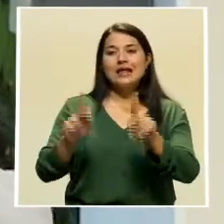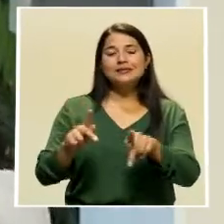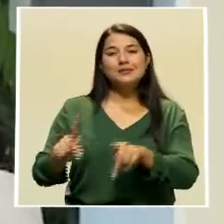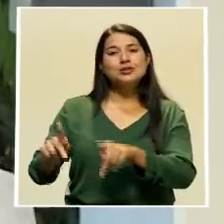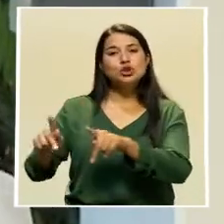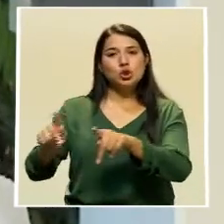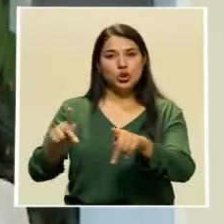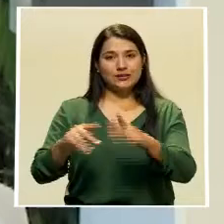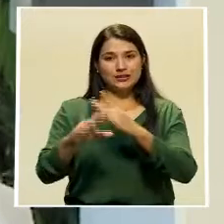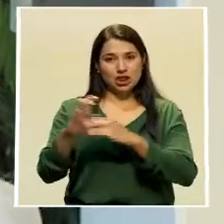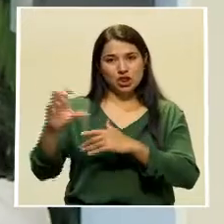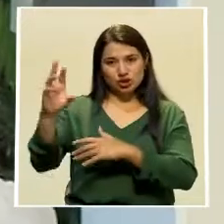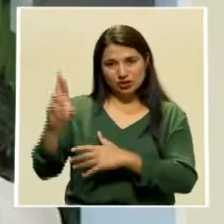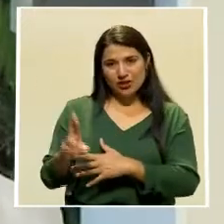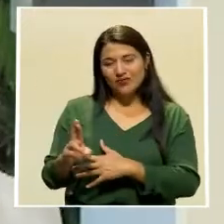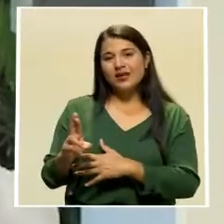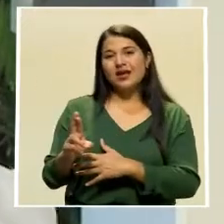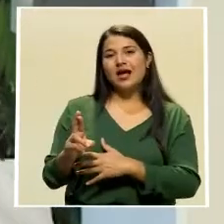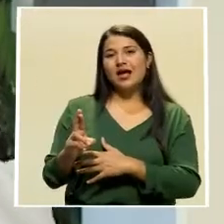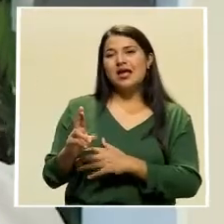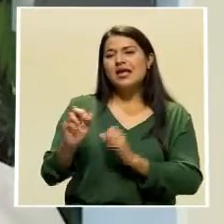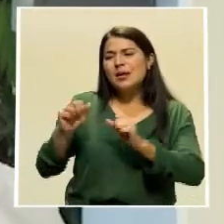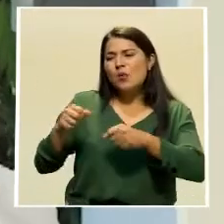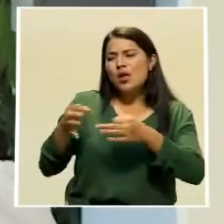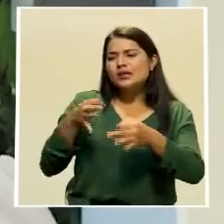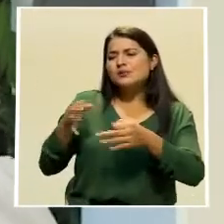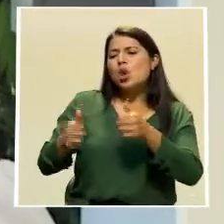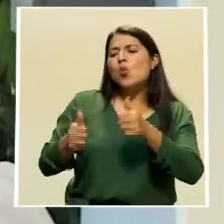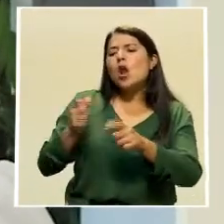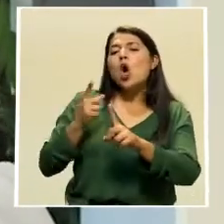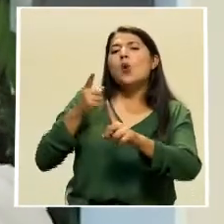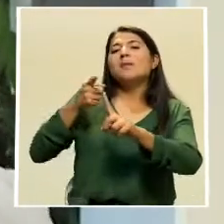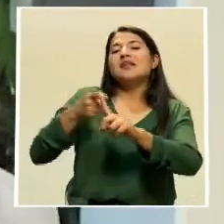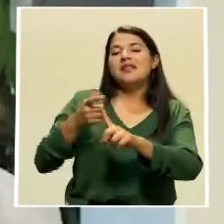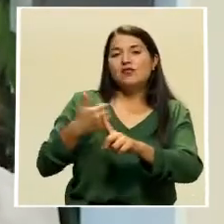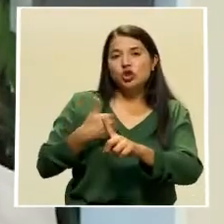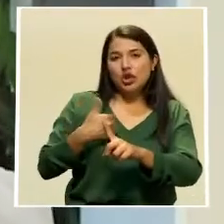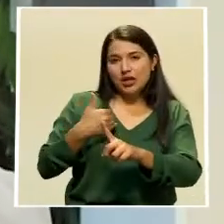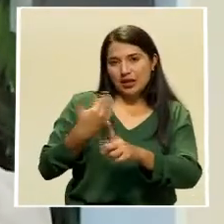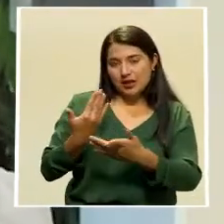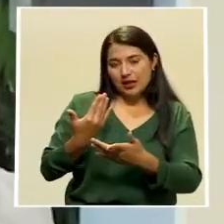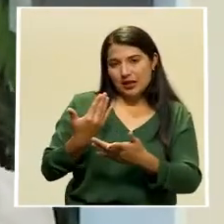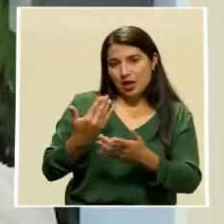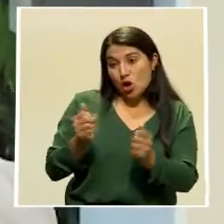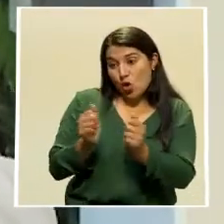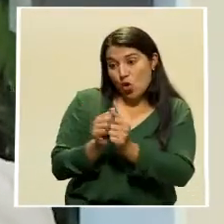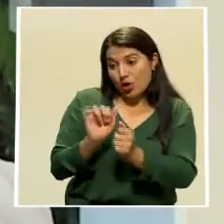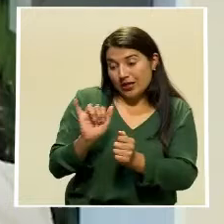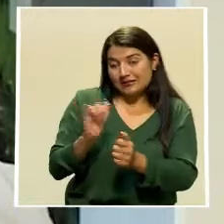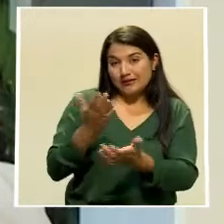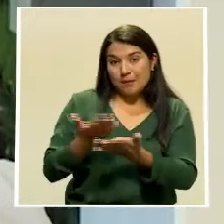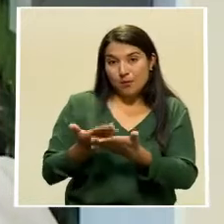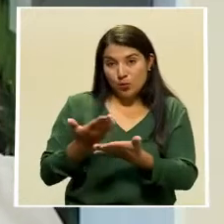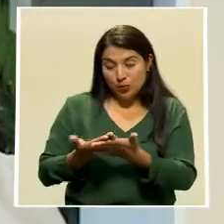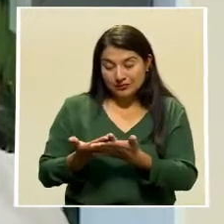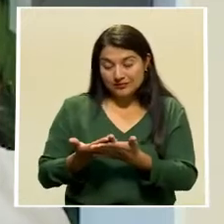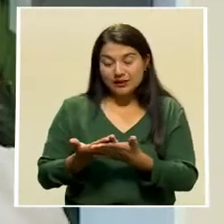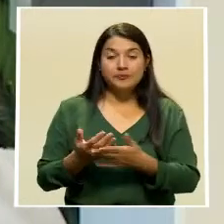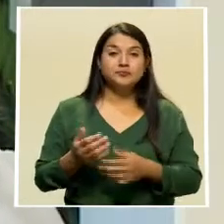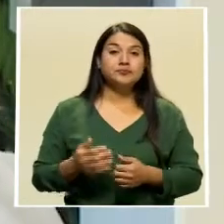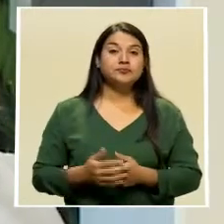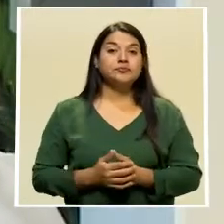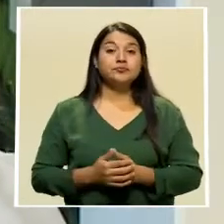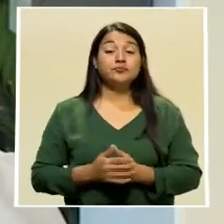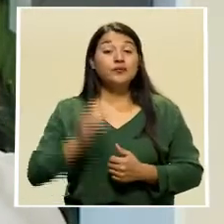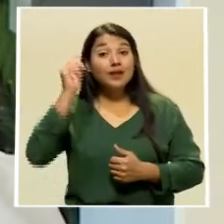que se quieren alcanzar con las medidas que se van a anunciar o que se anuncian el día de hoy. En otras palabras,